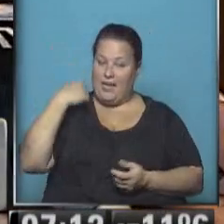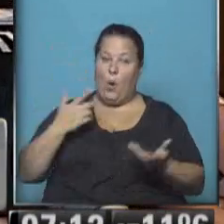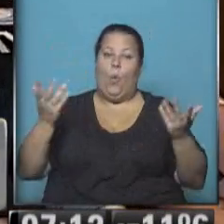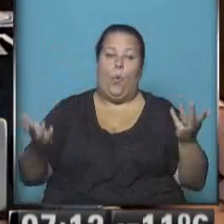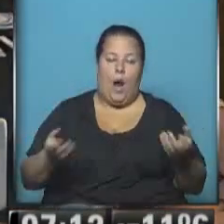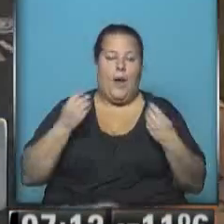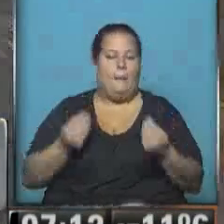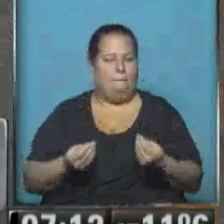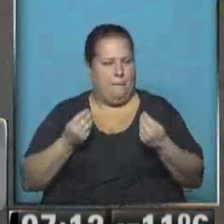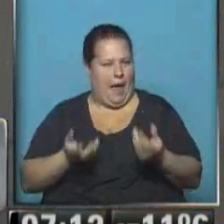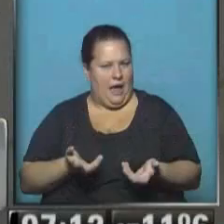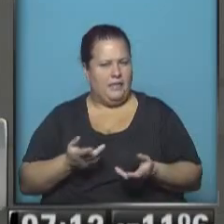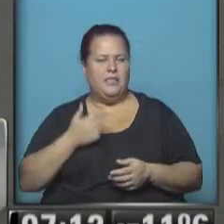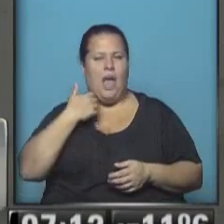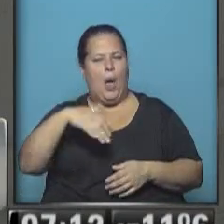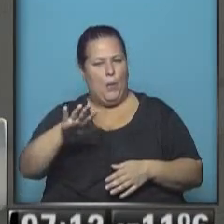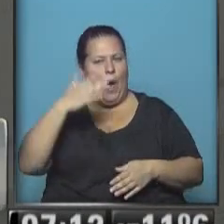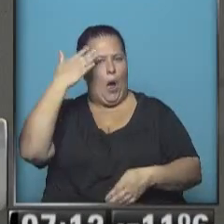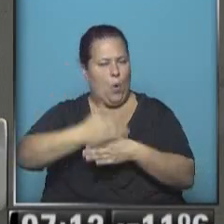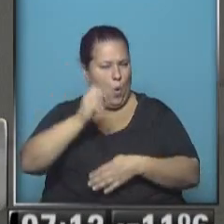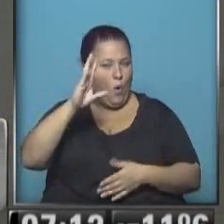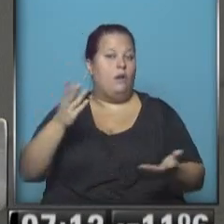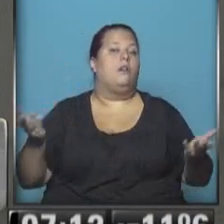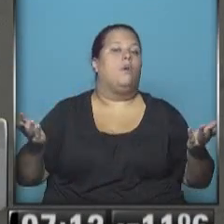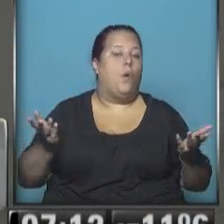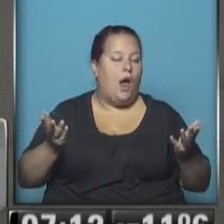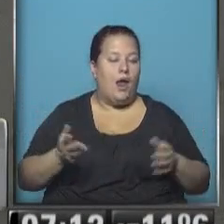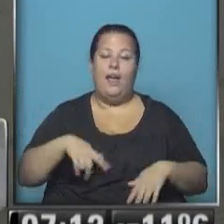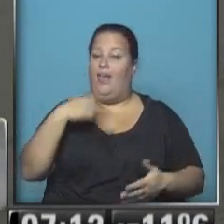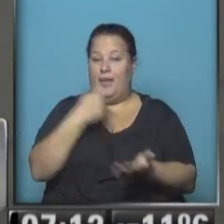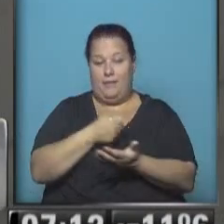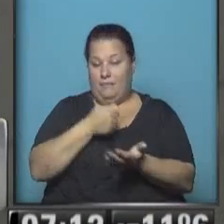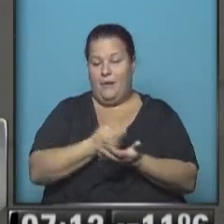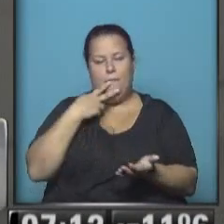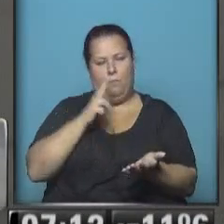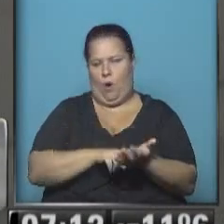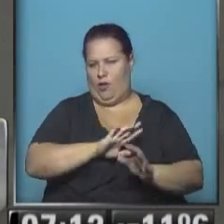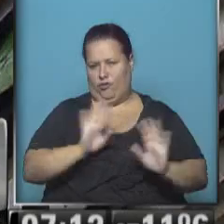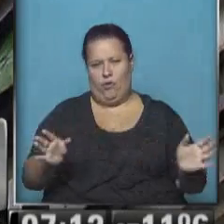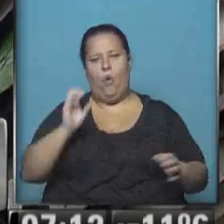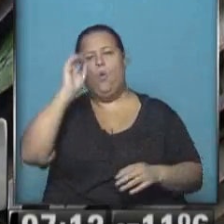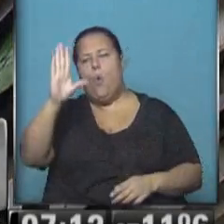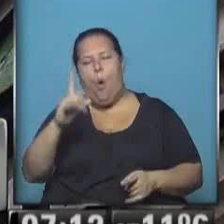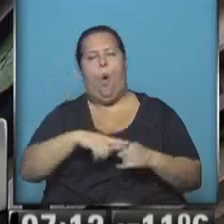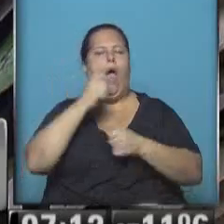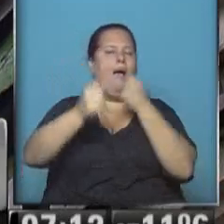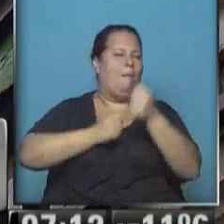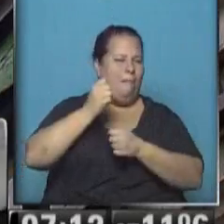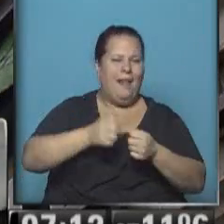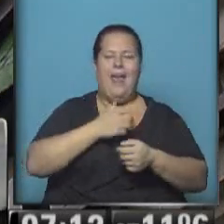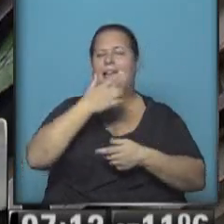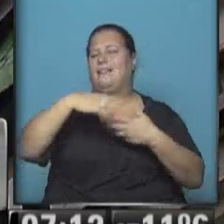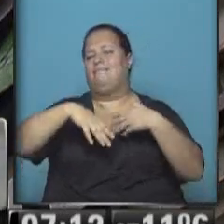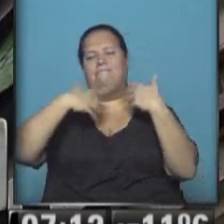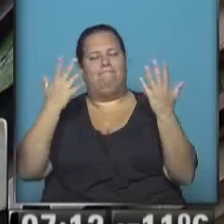Bueno pero qué va a pasar van a cerrar algún Club bueno señores eh lo que hay que pagar son los impuestos sea Club sea empresa sea